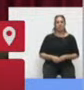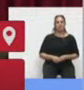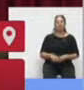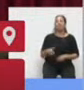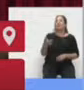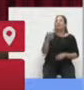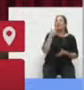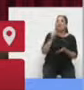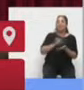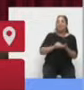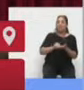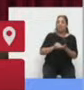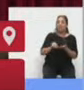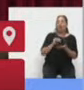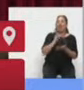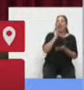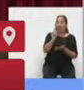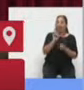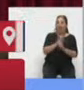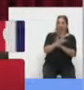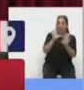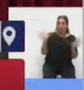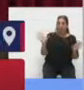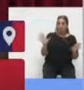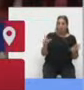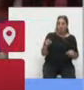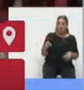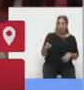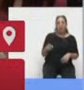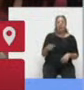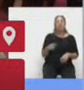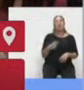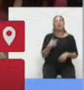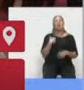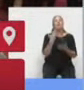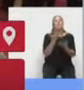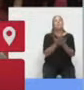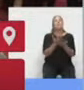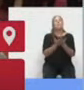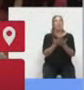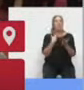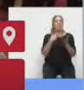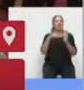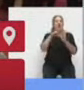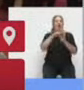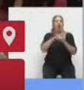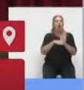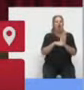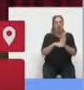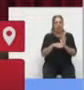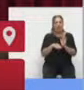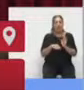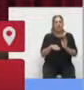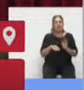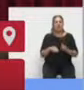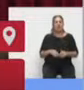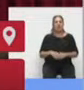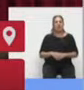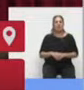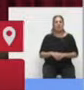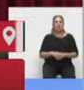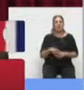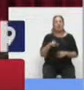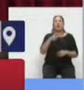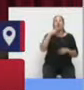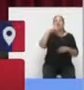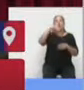hay 4 opiniones acerca de cómo manejar el tipo de cambio. Genial. Impresionante. Bien, Claudio, un enorme